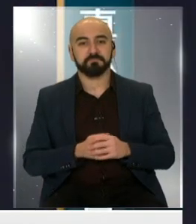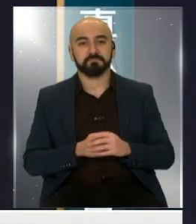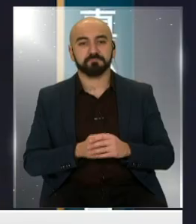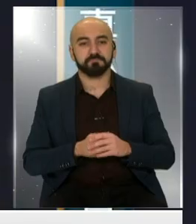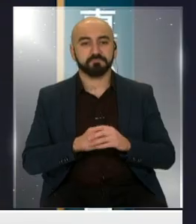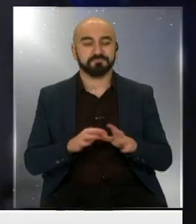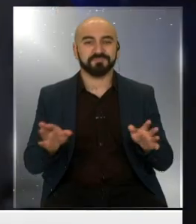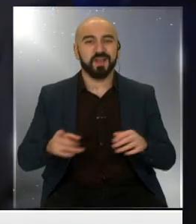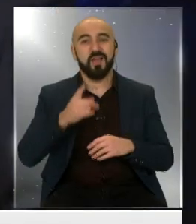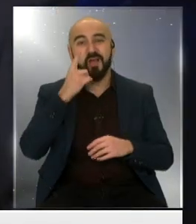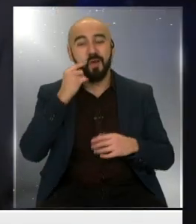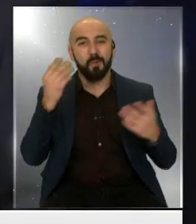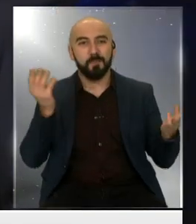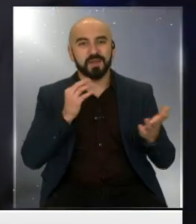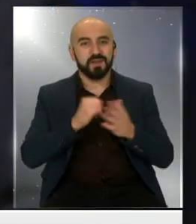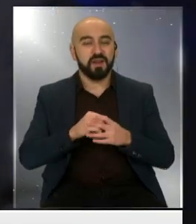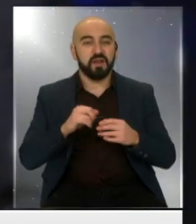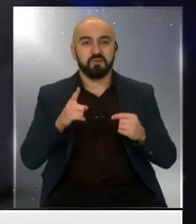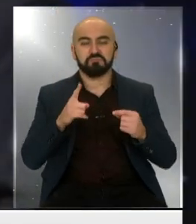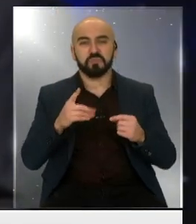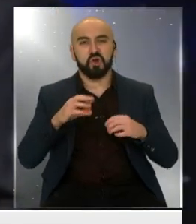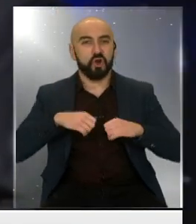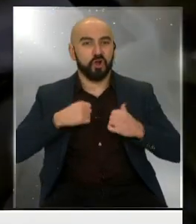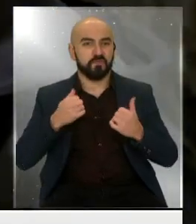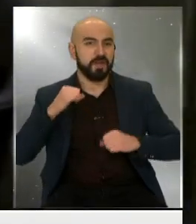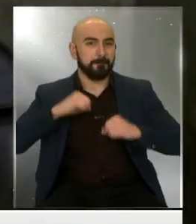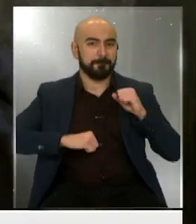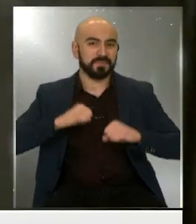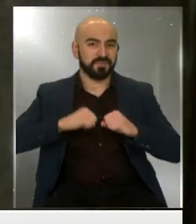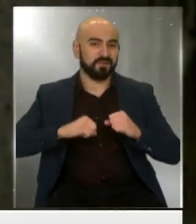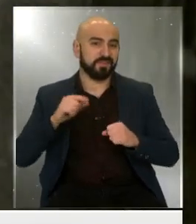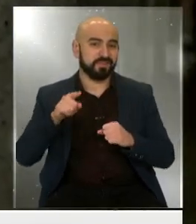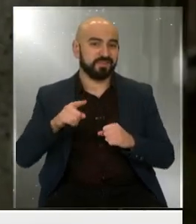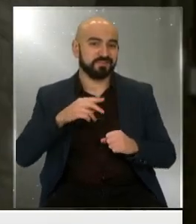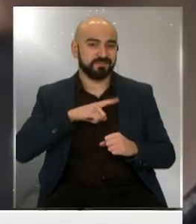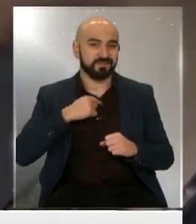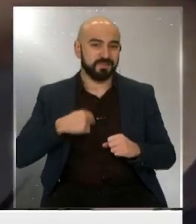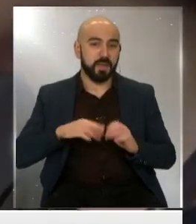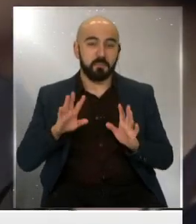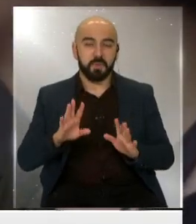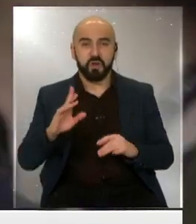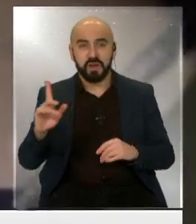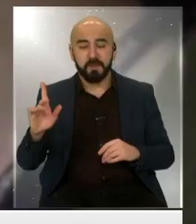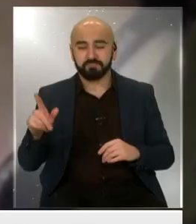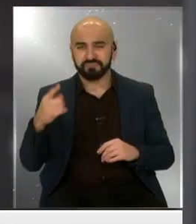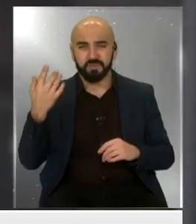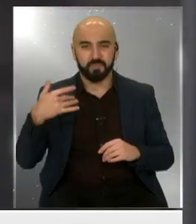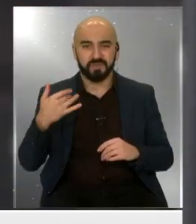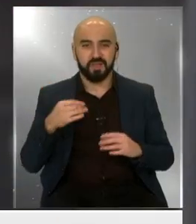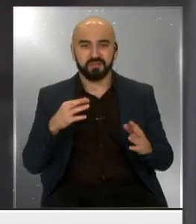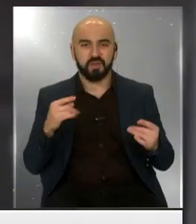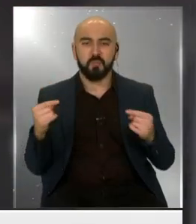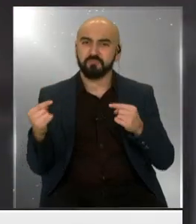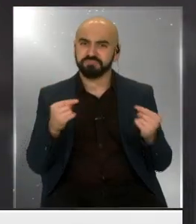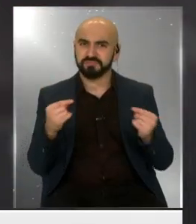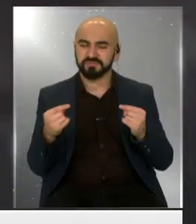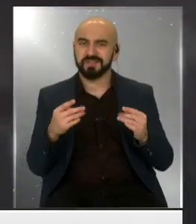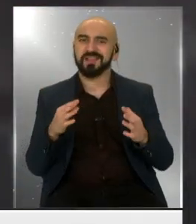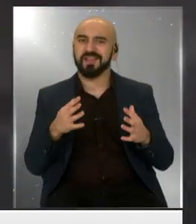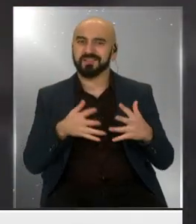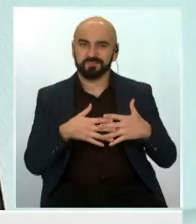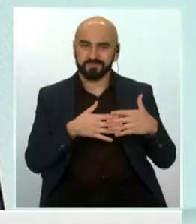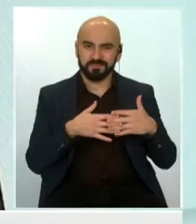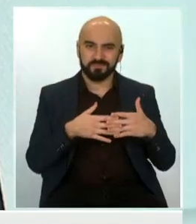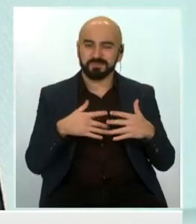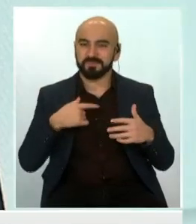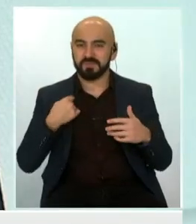Chang Yiming es uno de los tantos nuevos jóvenes empresarios chinos, pero clave en la guerra comercial entre Estados Unidos y China. Uno que, a diferencia